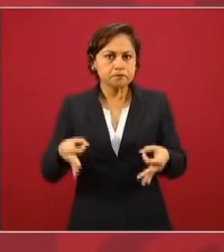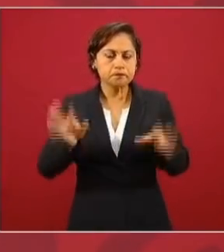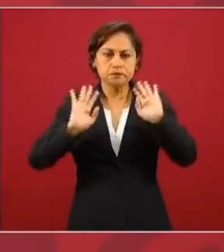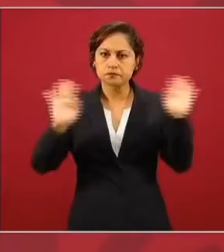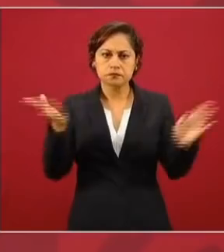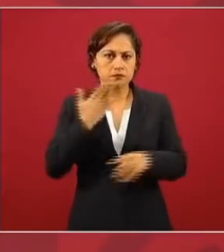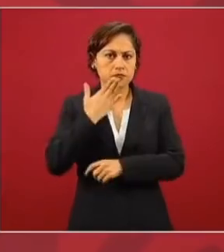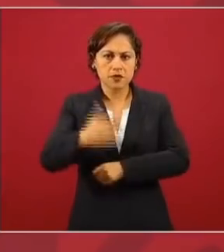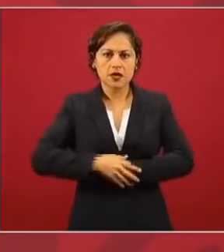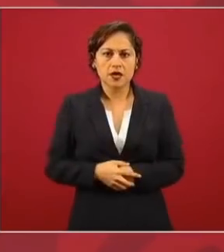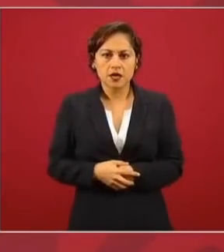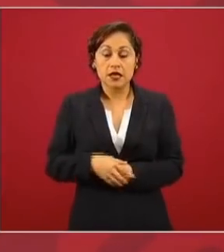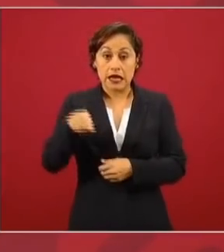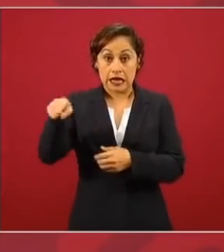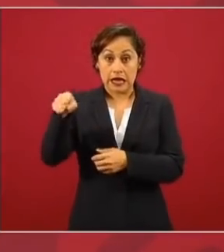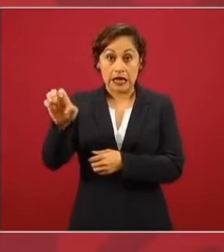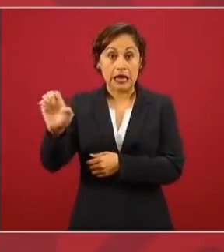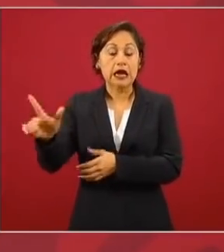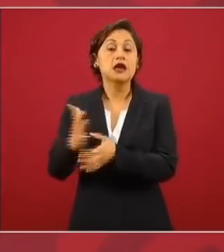a luchar para que